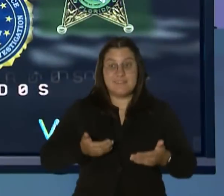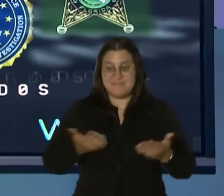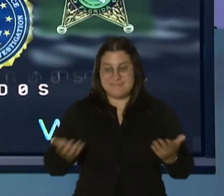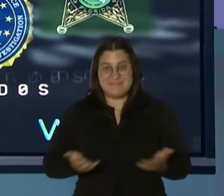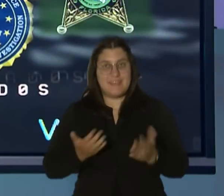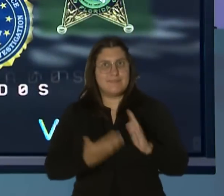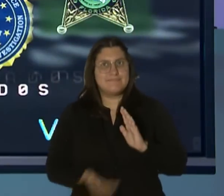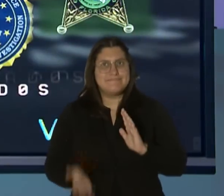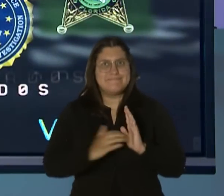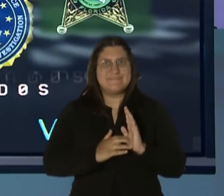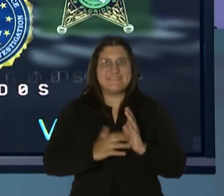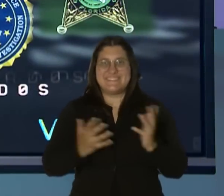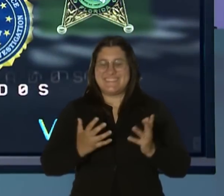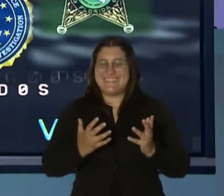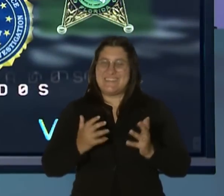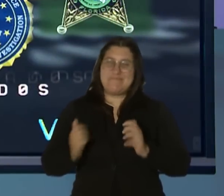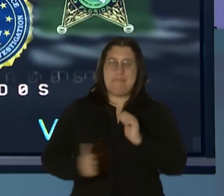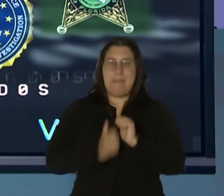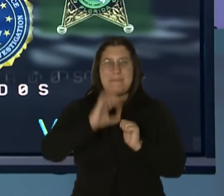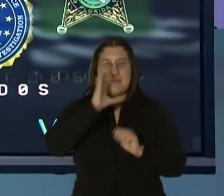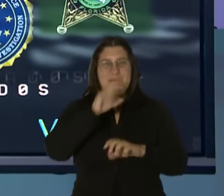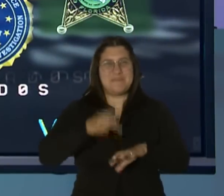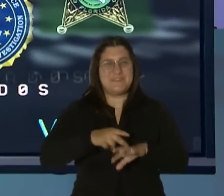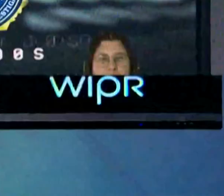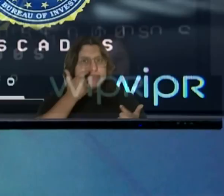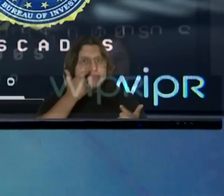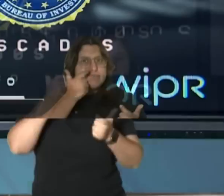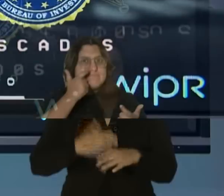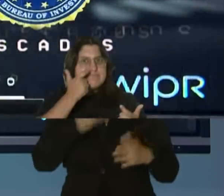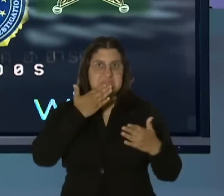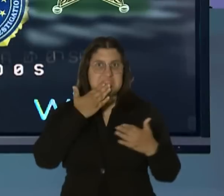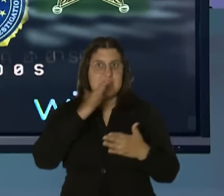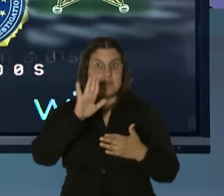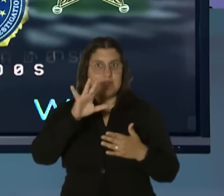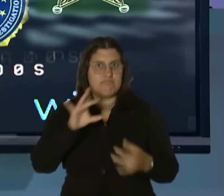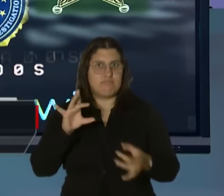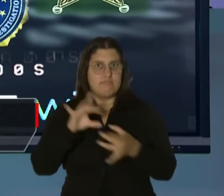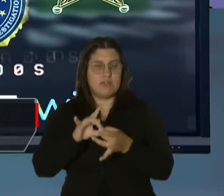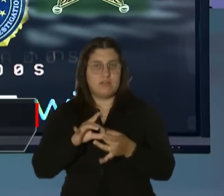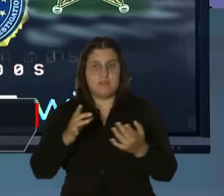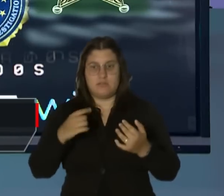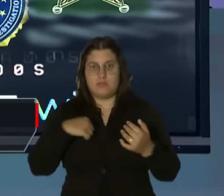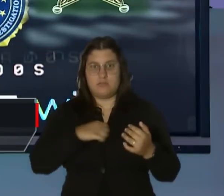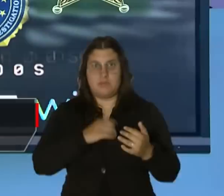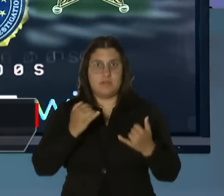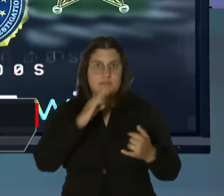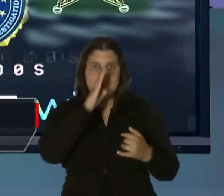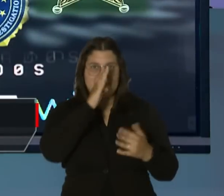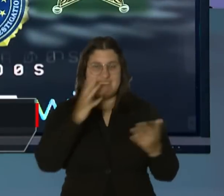Los vamos a arrestar, que eso no quepa la Los